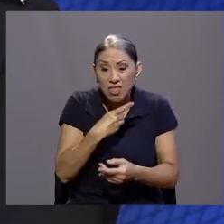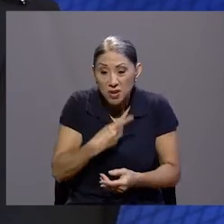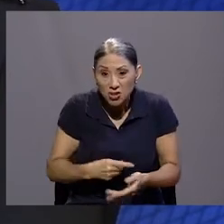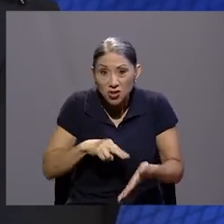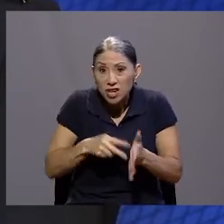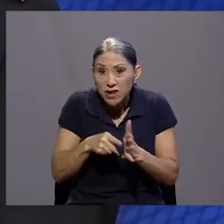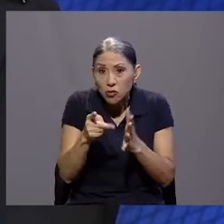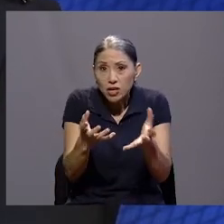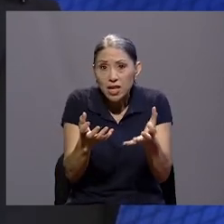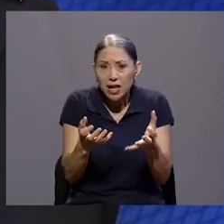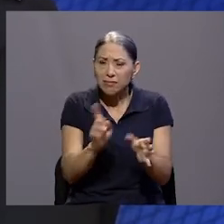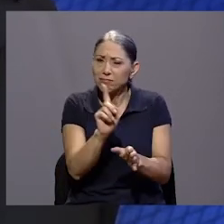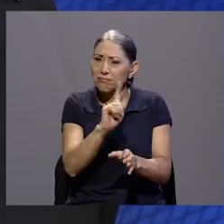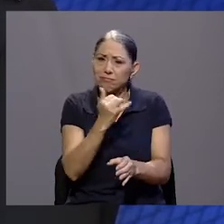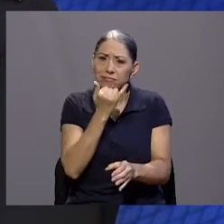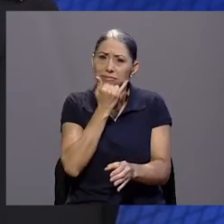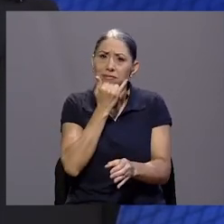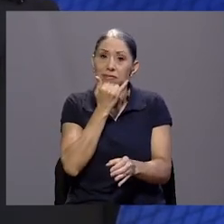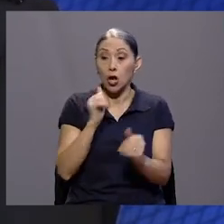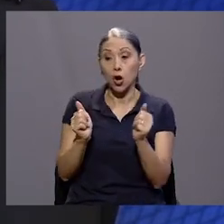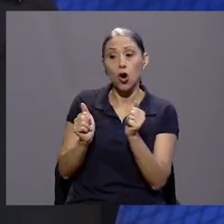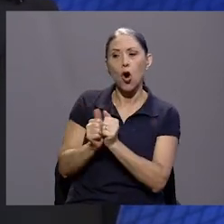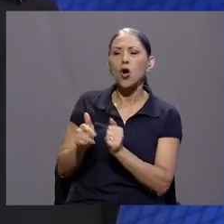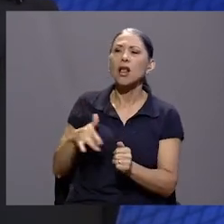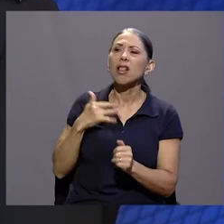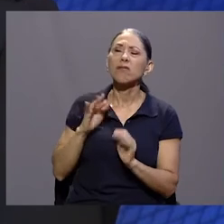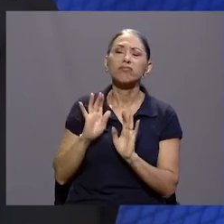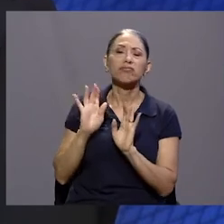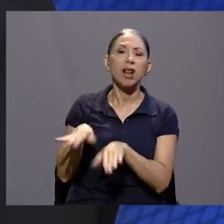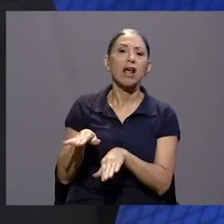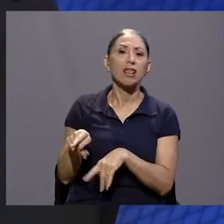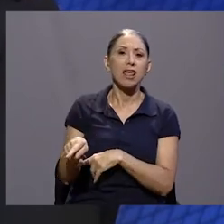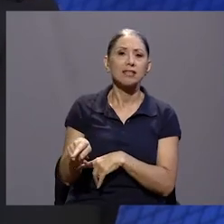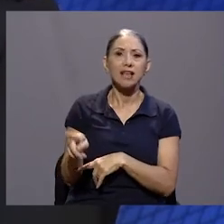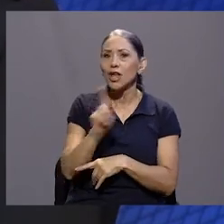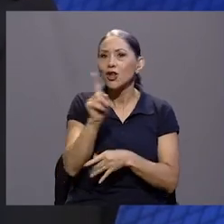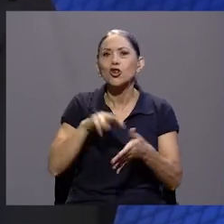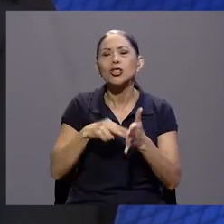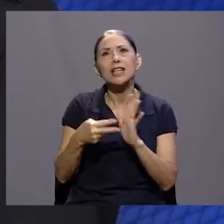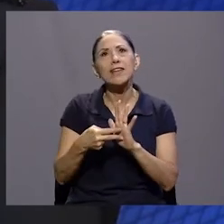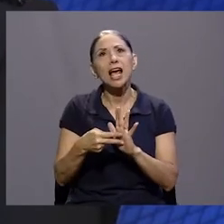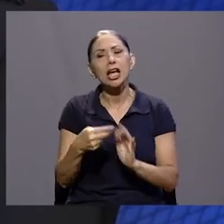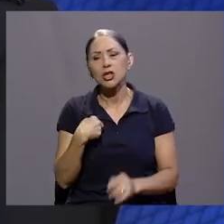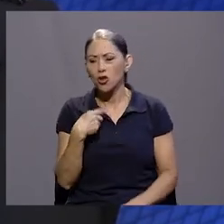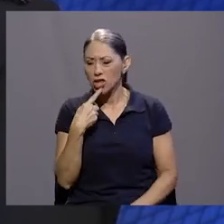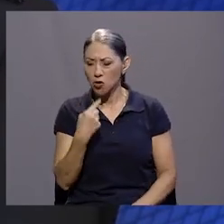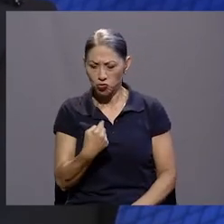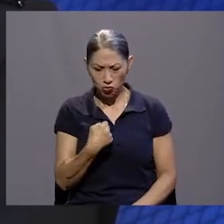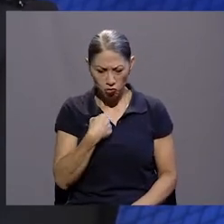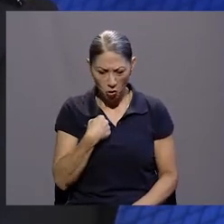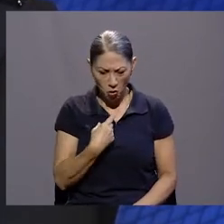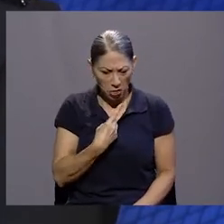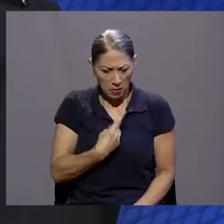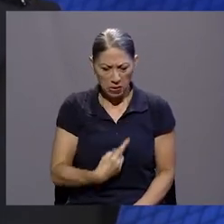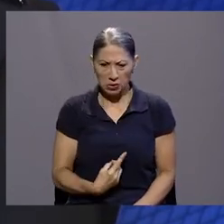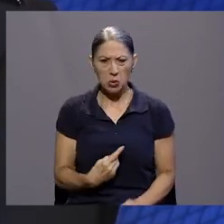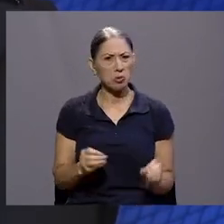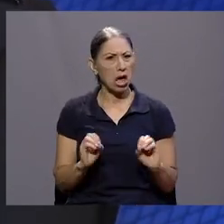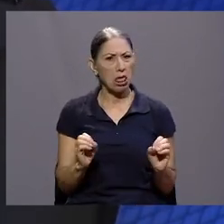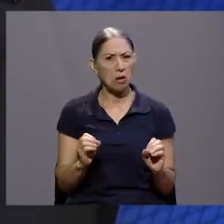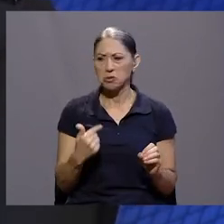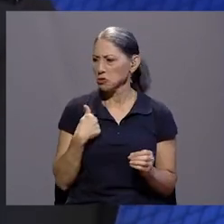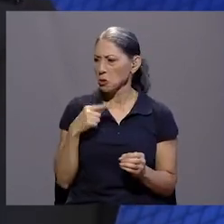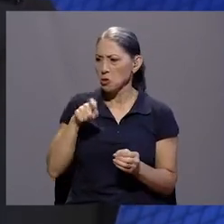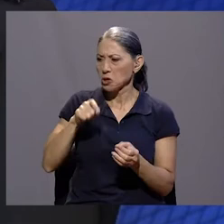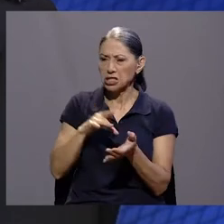errado con languidez también no necesariamente es porque yo diga bueno pero no cumple los criterios de una depresión no se me da un diagnóstico no